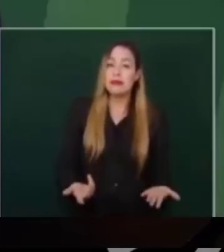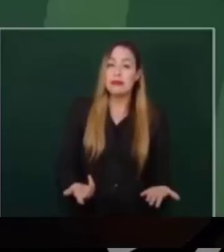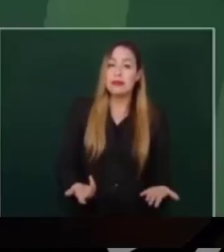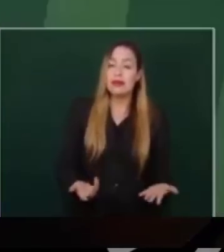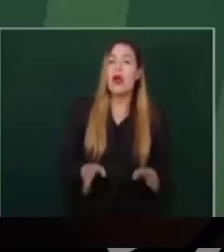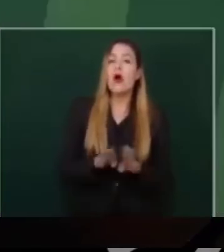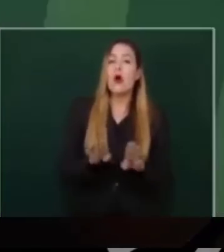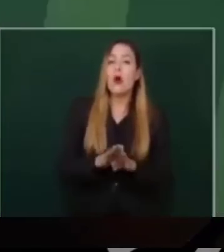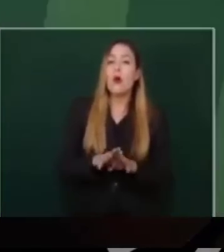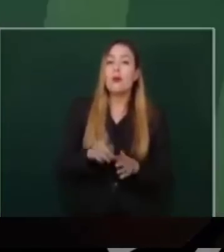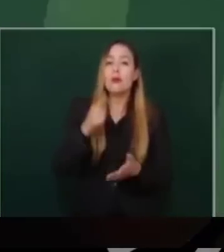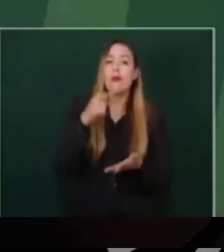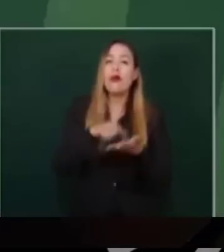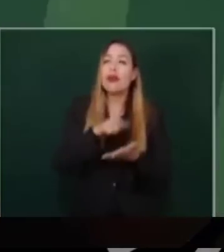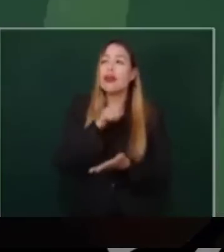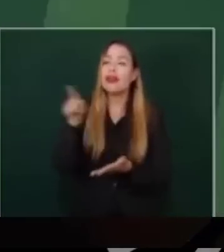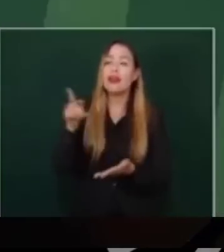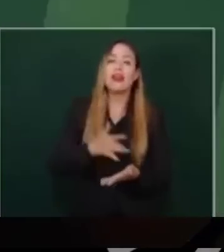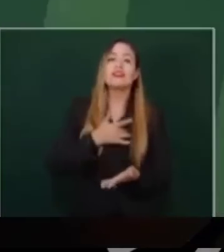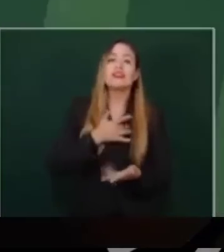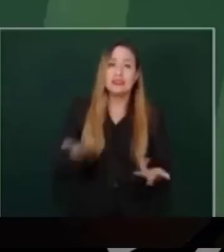Pues, ¿cómo están?